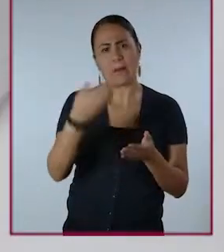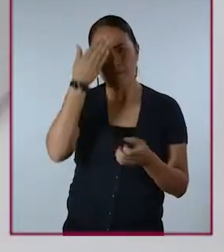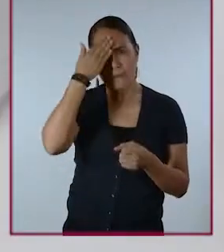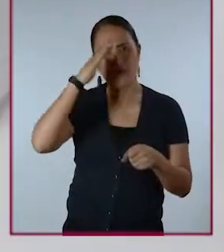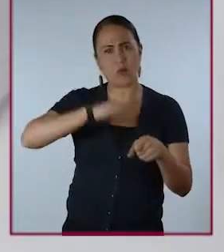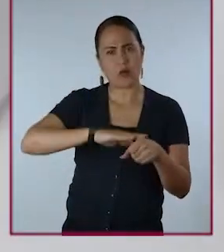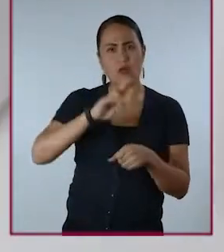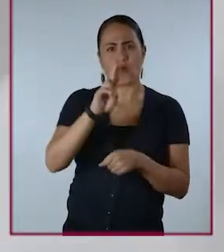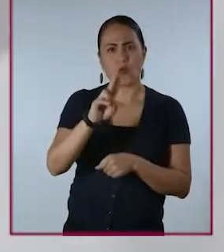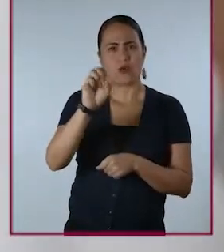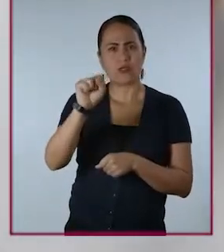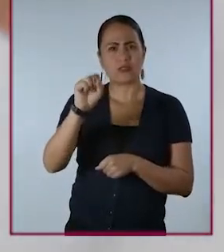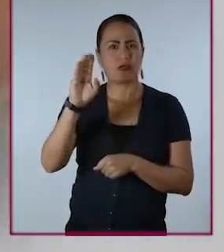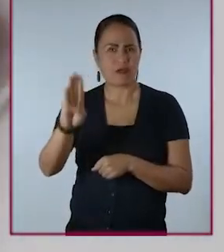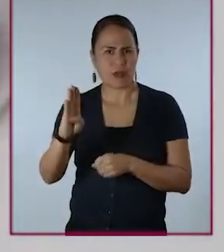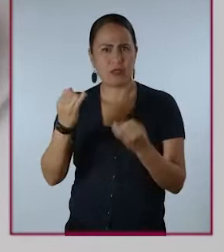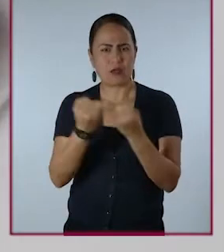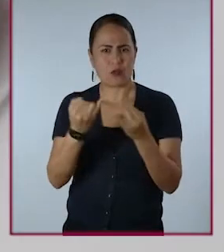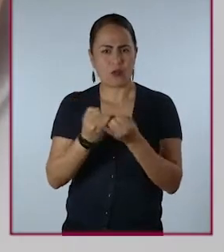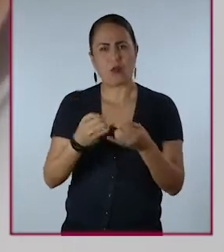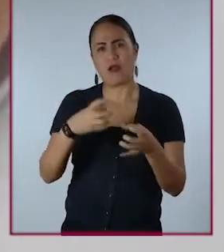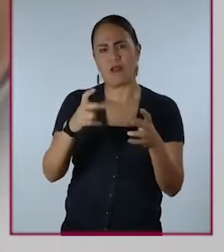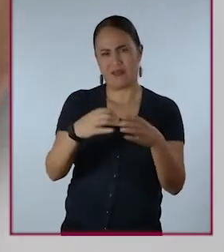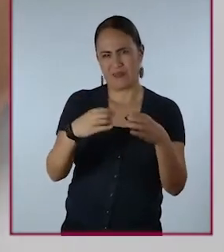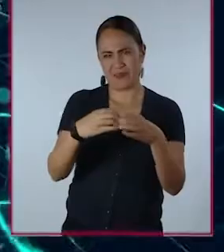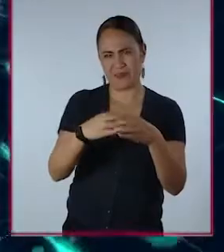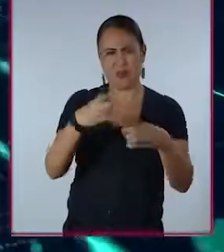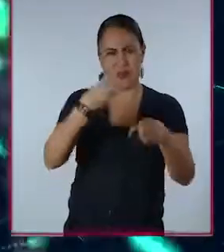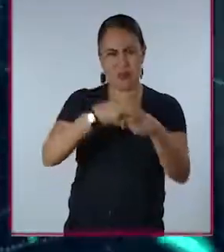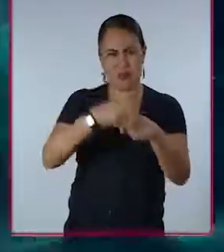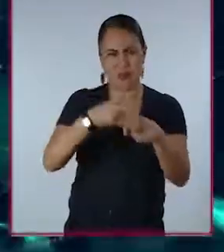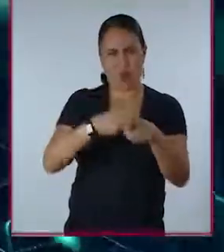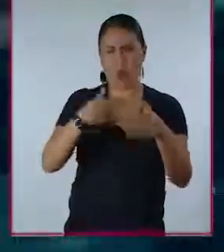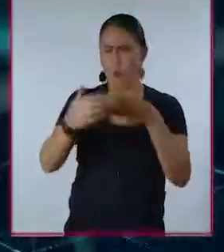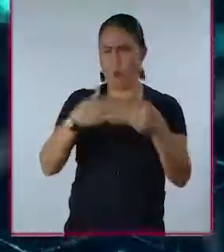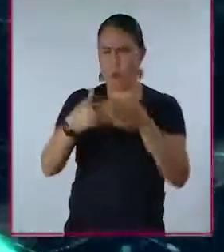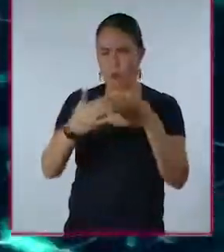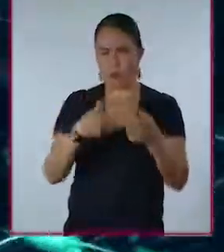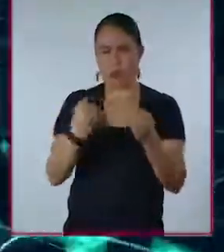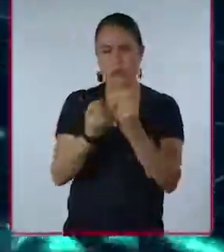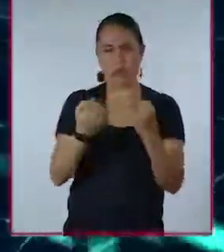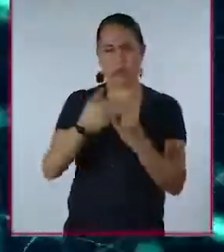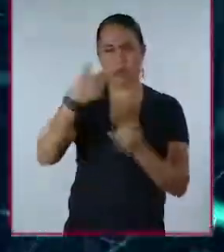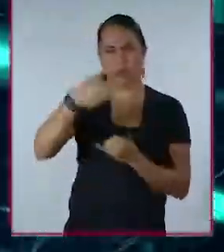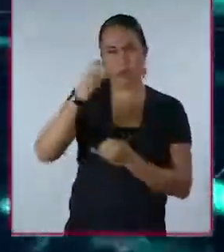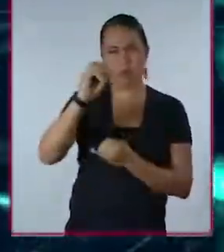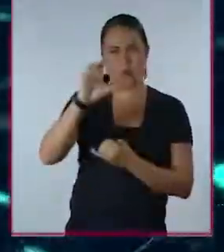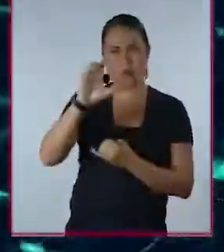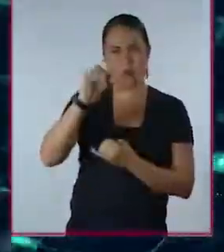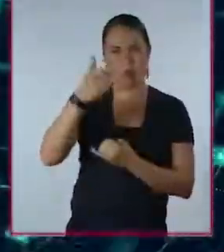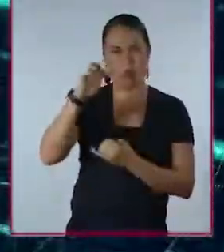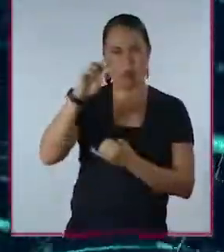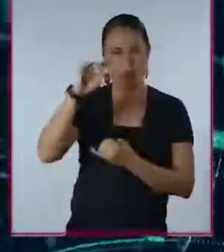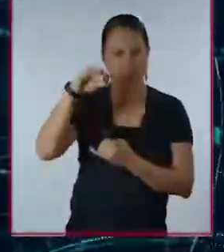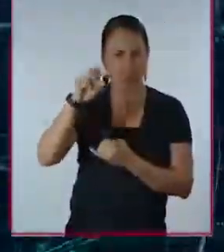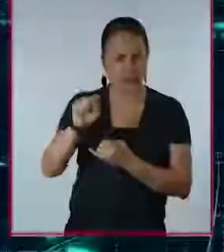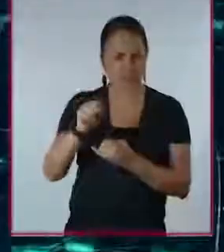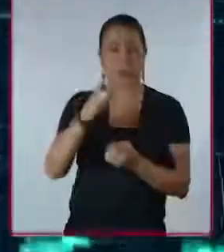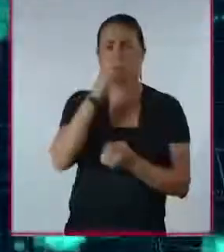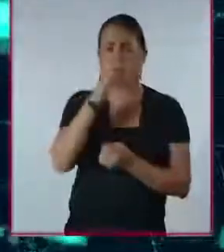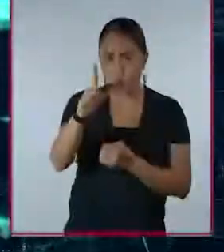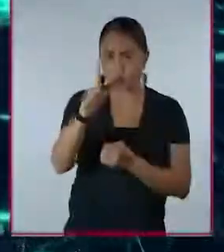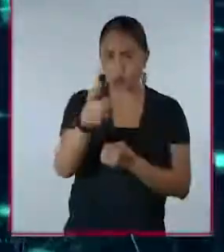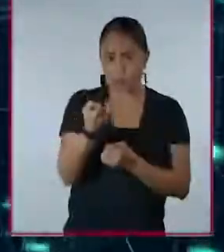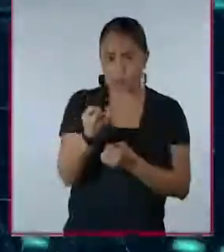memorias USB y discos duros de última generación, y los hologramas, que por medio de luz almacenan